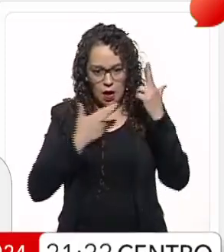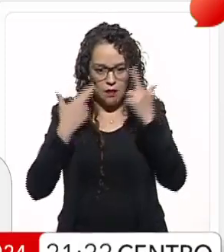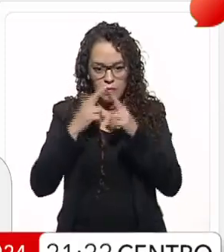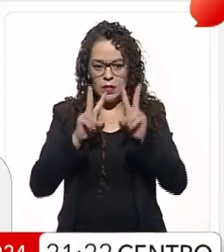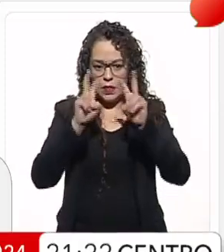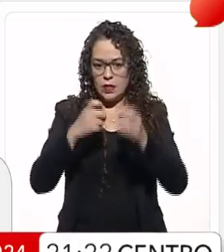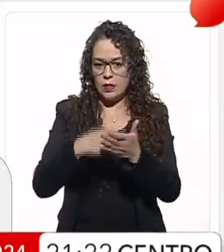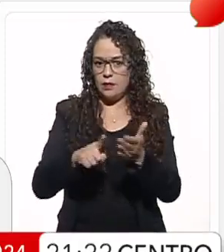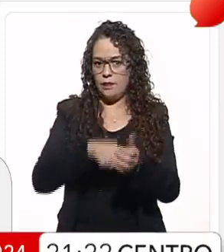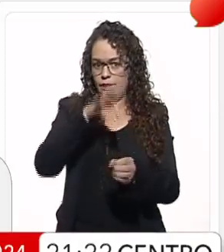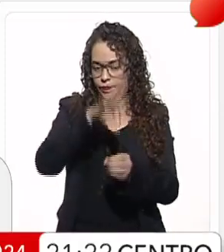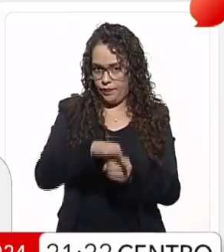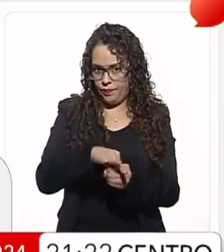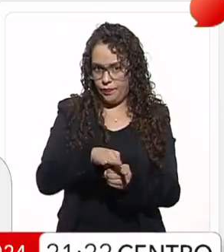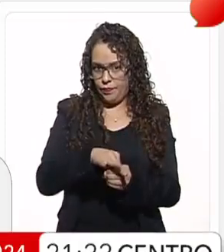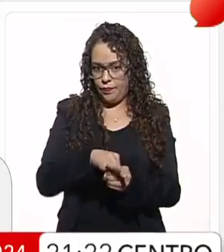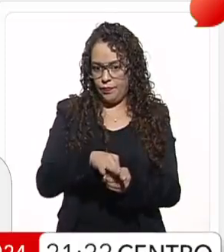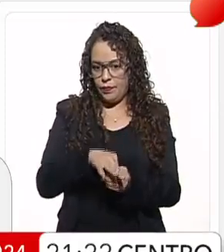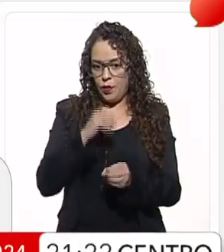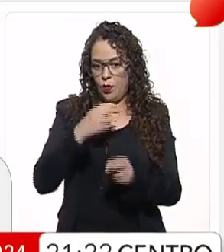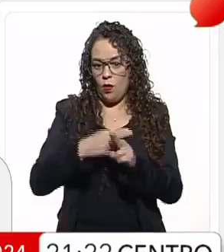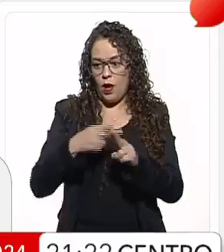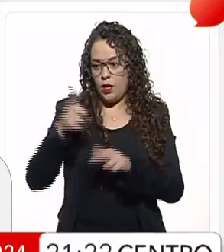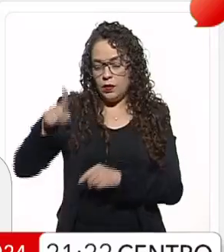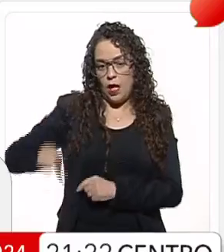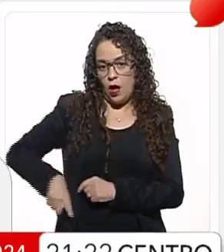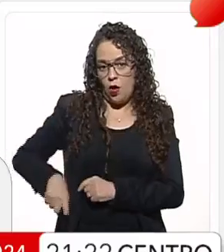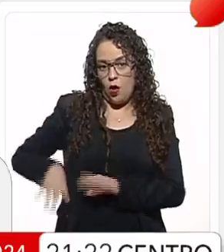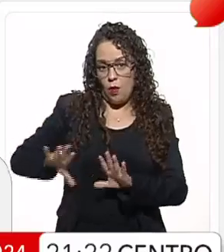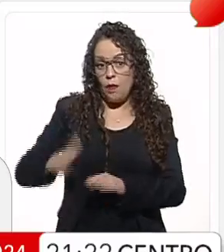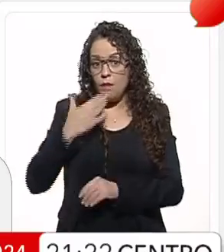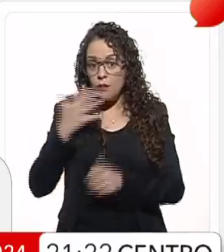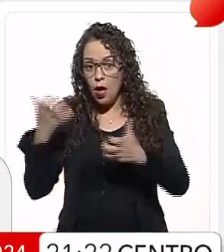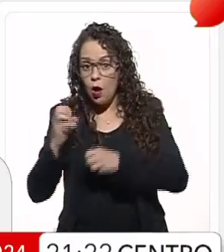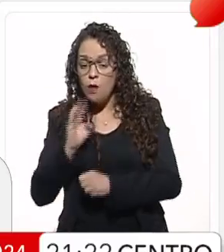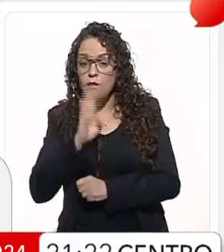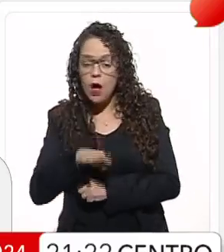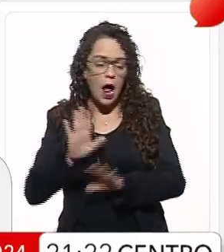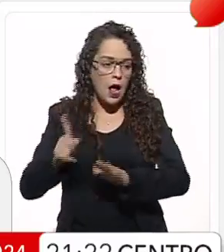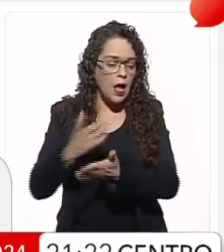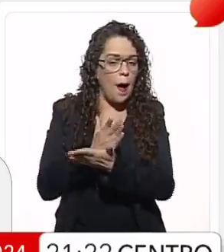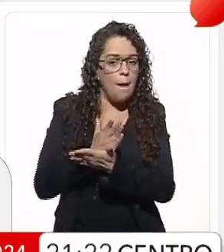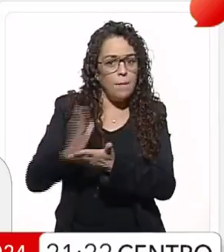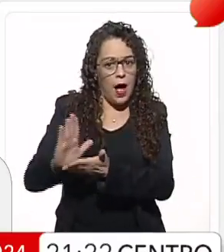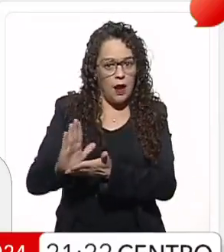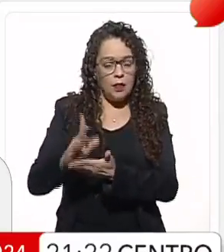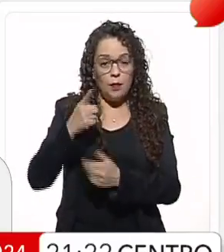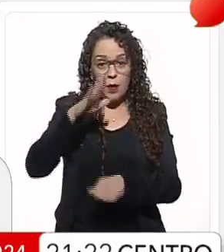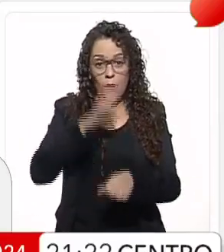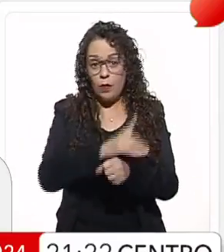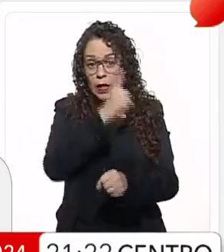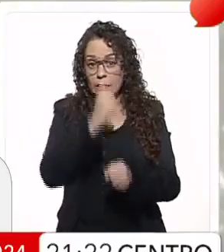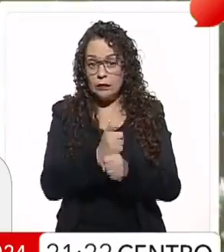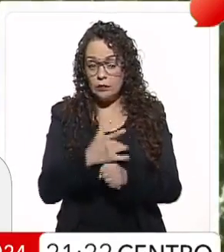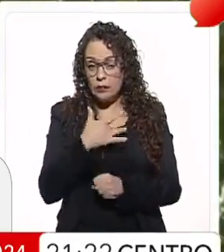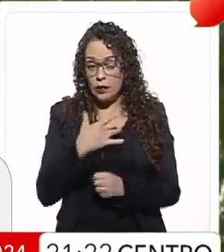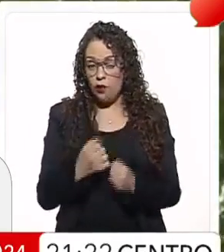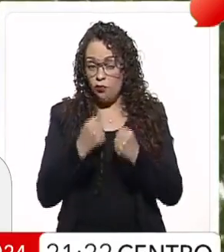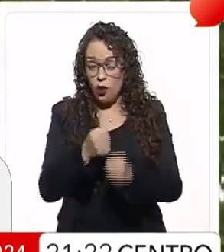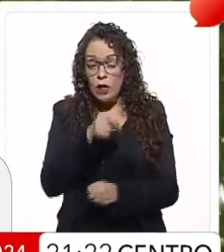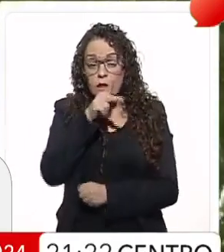la buena gestión del gobierno. Es totalmente independiente y sobre todo creo que es preocupante que